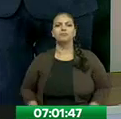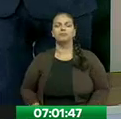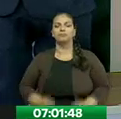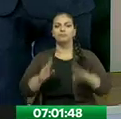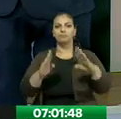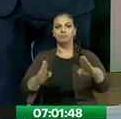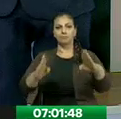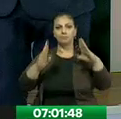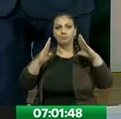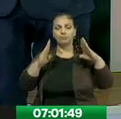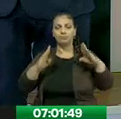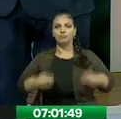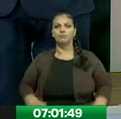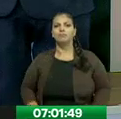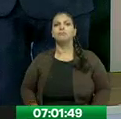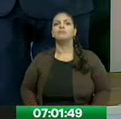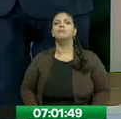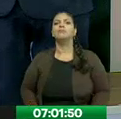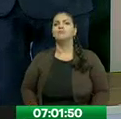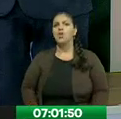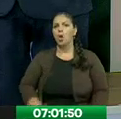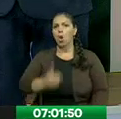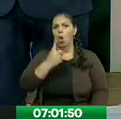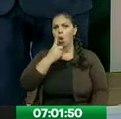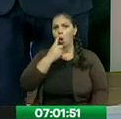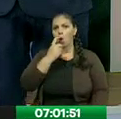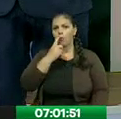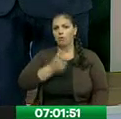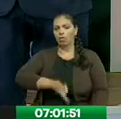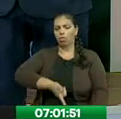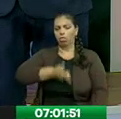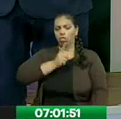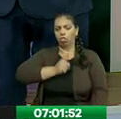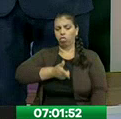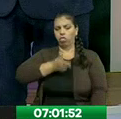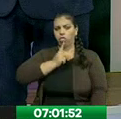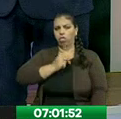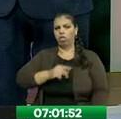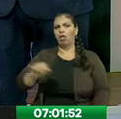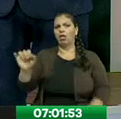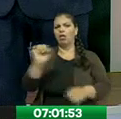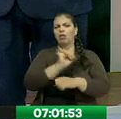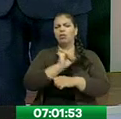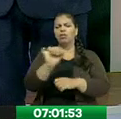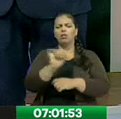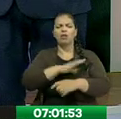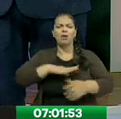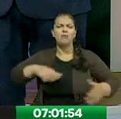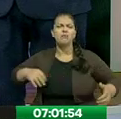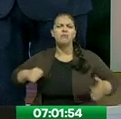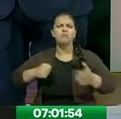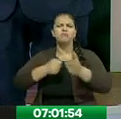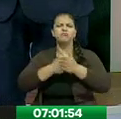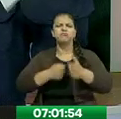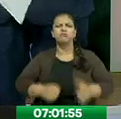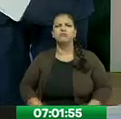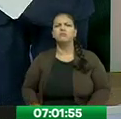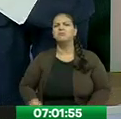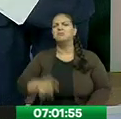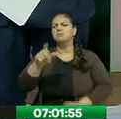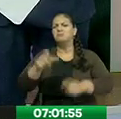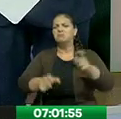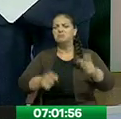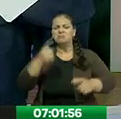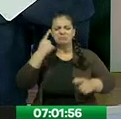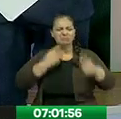atención. Conductores en aparente estado etílico provocaron diferentes accidentes de tránsito que dejaron como saldo personas